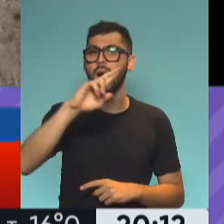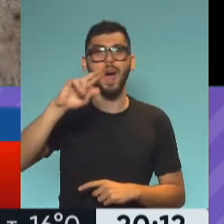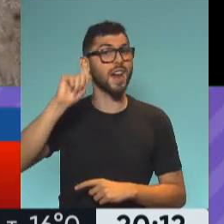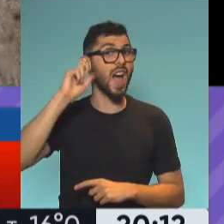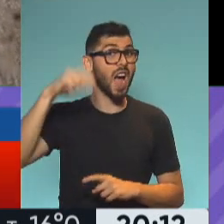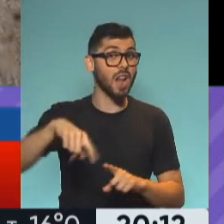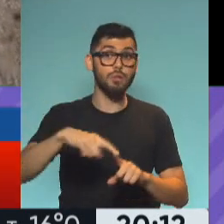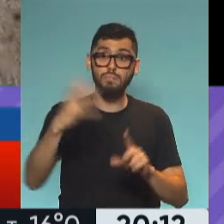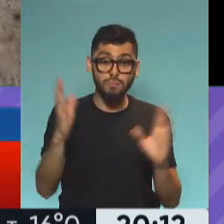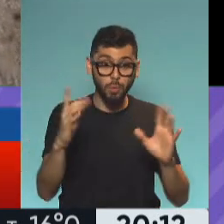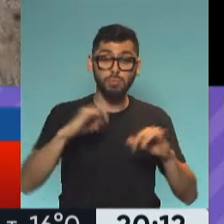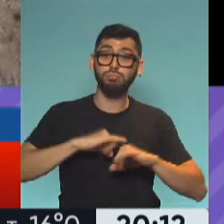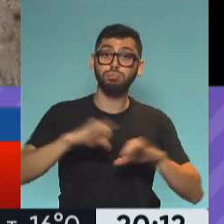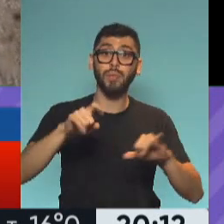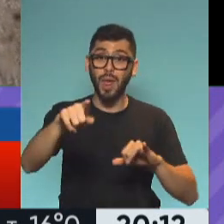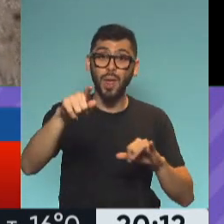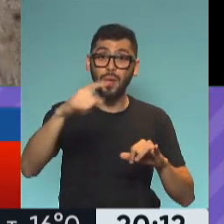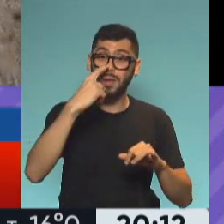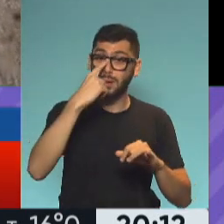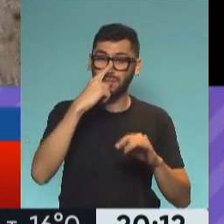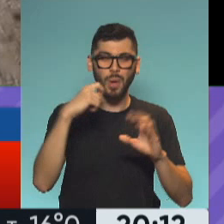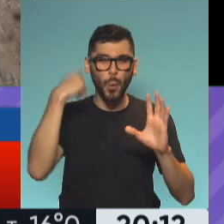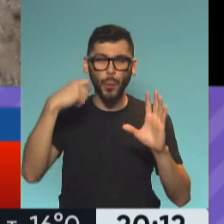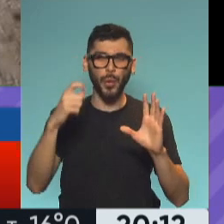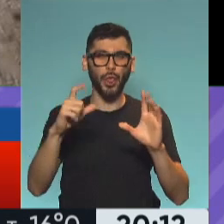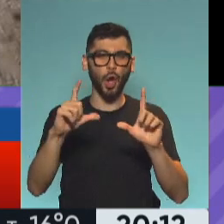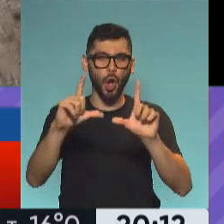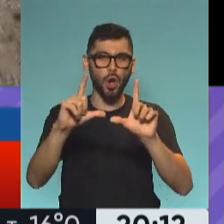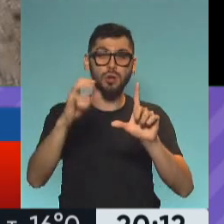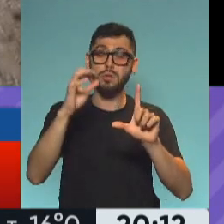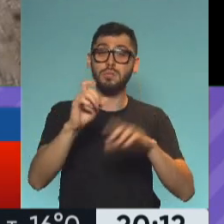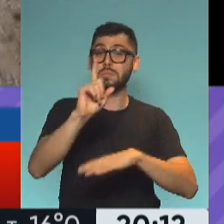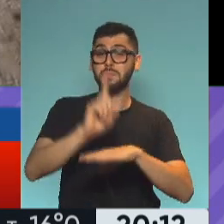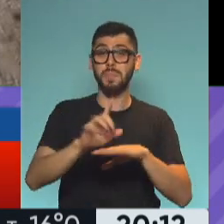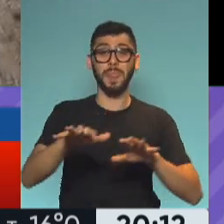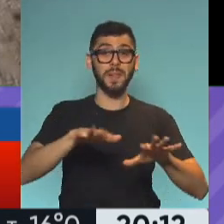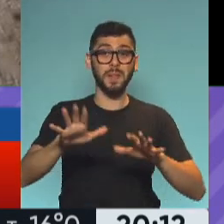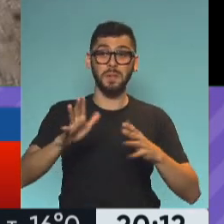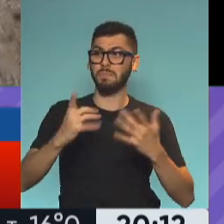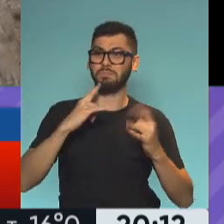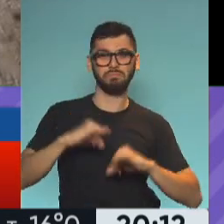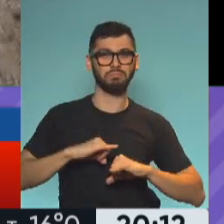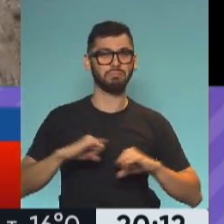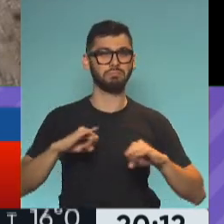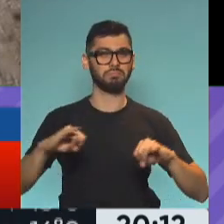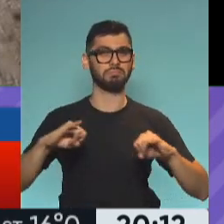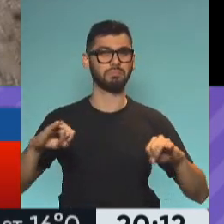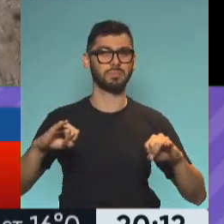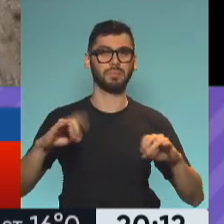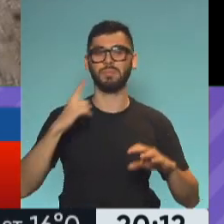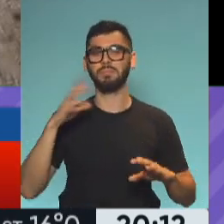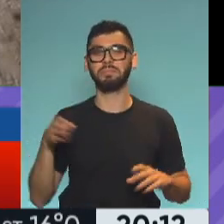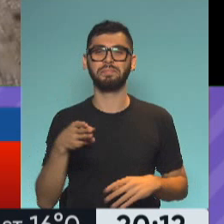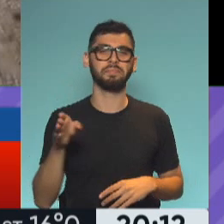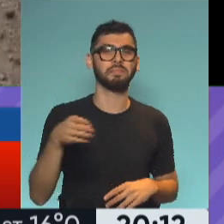acto de campaña la estamos viendo ahí en pantalla estaba ahí en una situación en un acto de campaña haciendo una recorrida